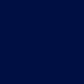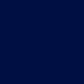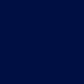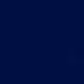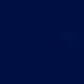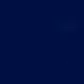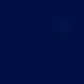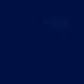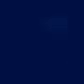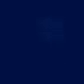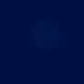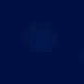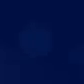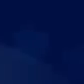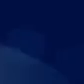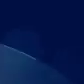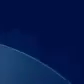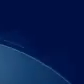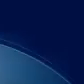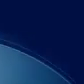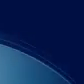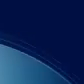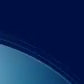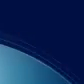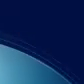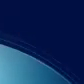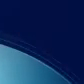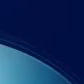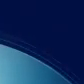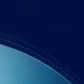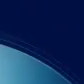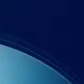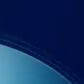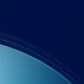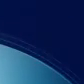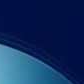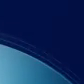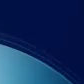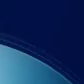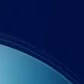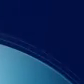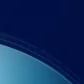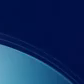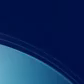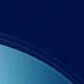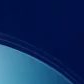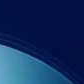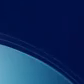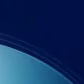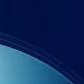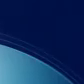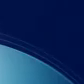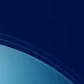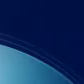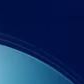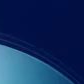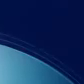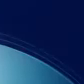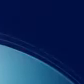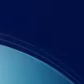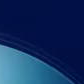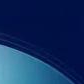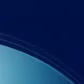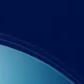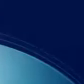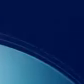este programa es para toda la familia no contiene senna de sexo ni violencia los menores deben estar en compañía de los padres o un adulto responsable contiene sistema close caption este